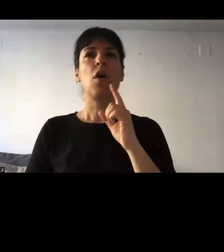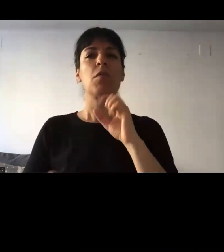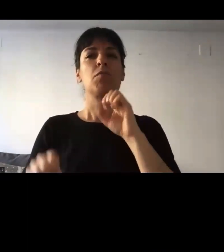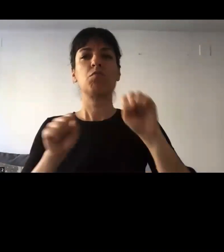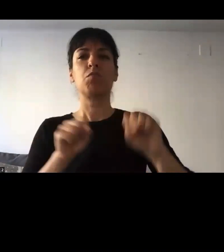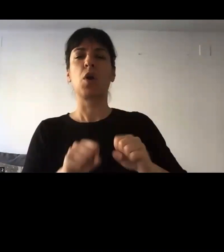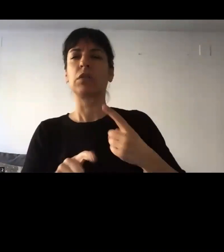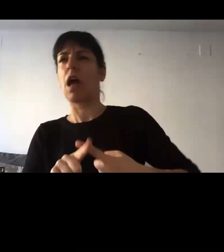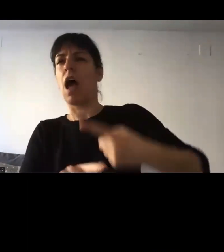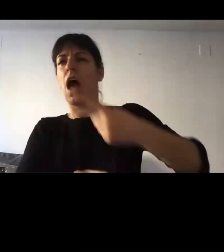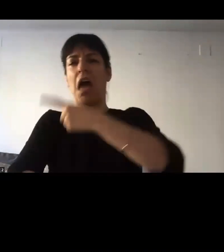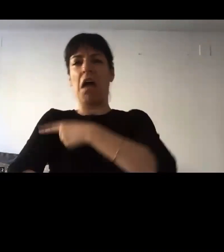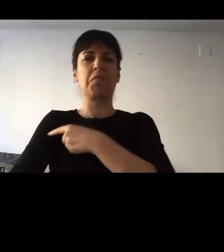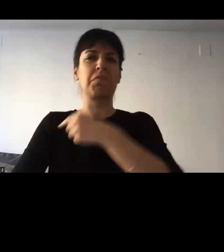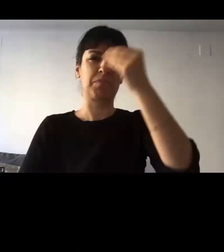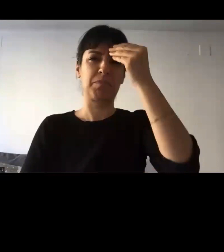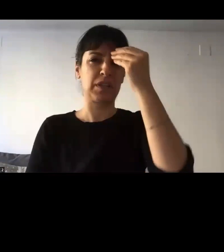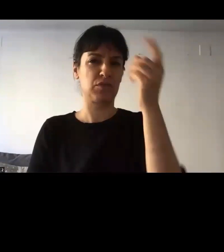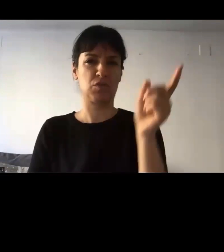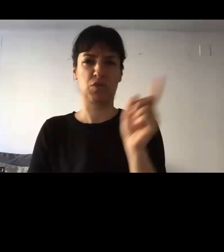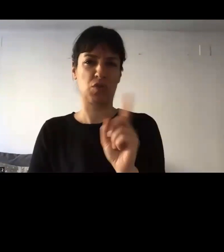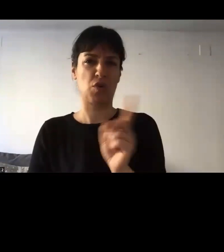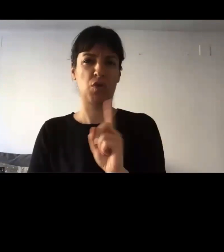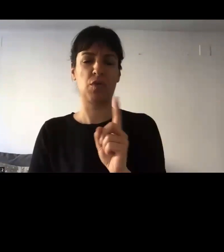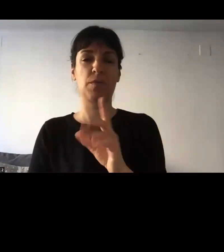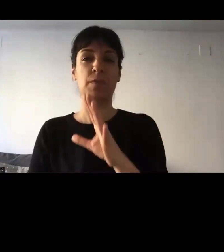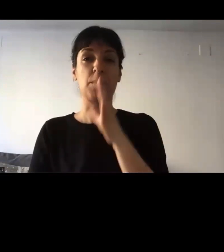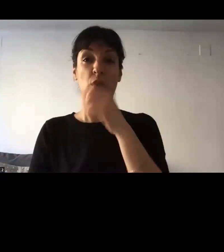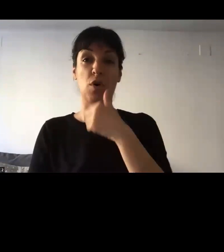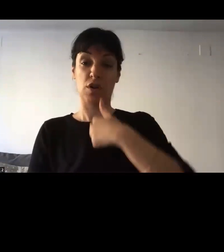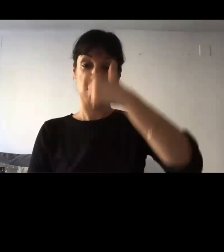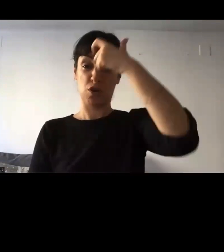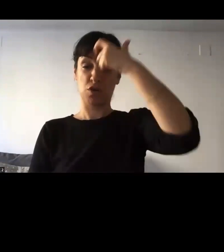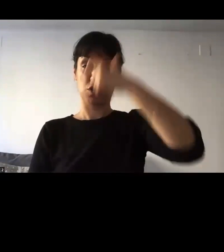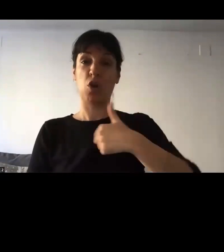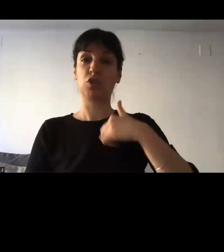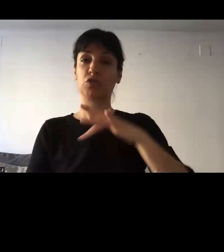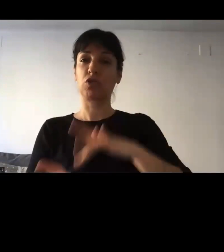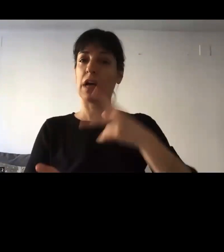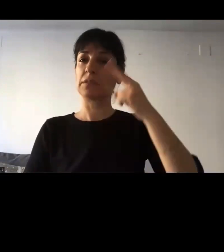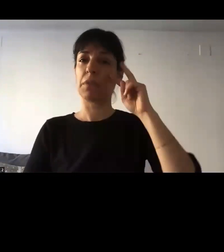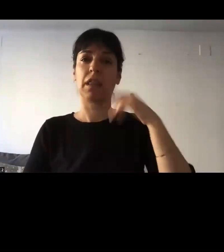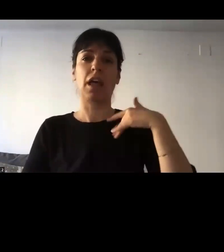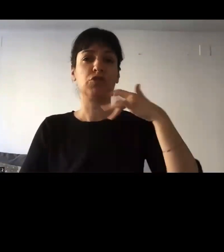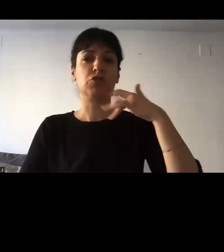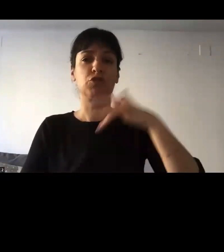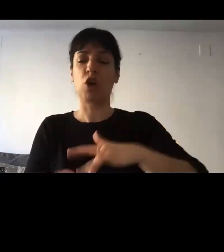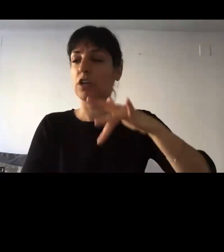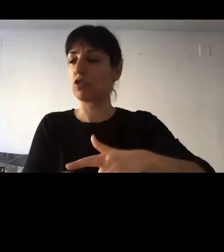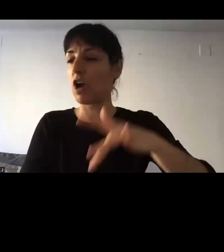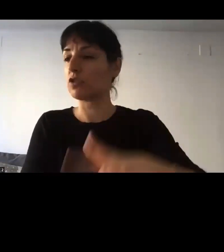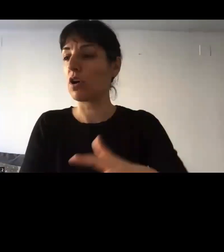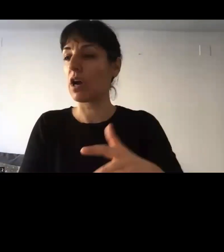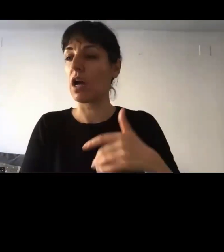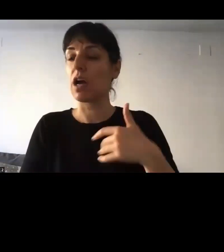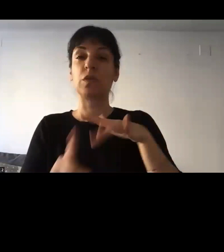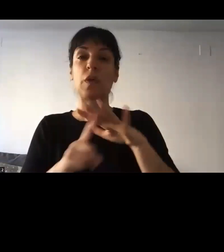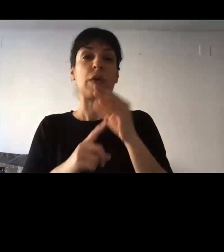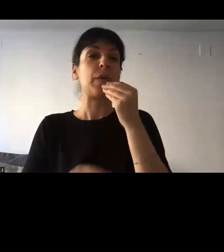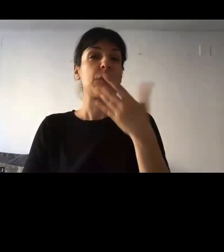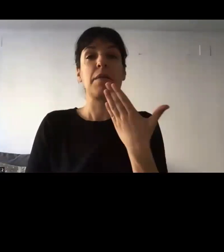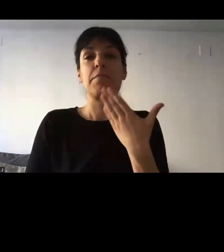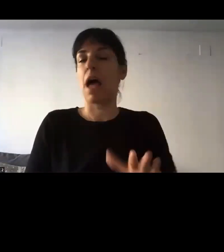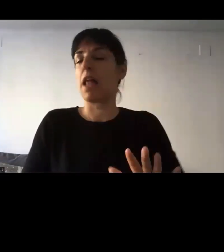muchos aspectos, porque sí que es cierto que Enrique ha vivido todo lo que ha tenido que vivir, haya sido bueno o malo, y que no han